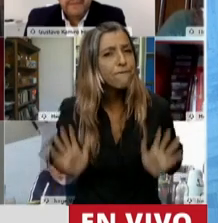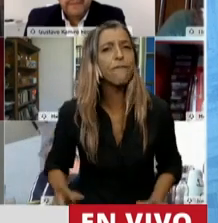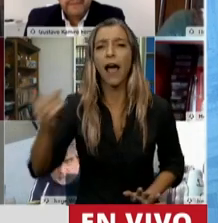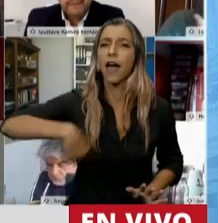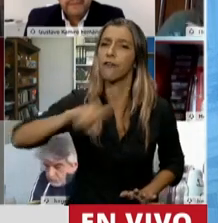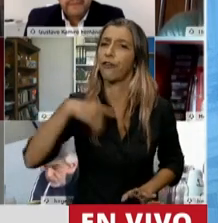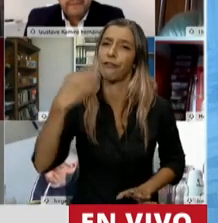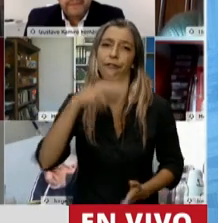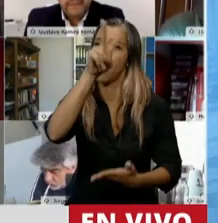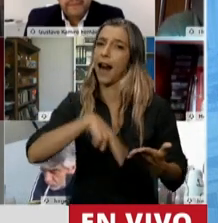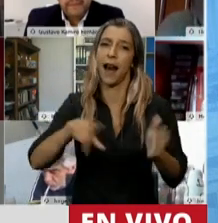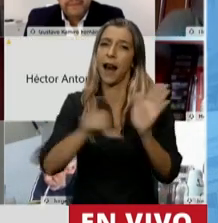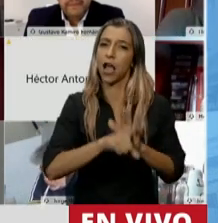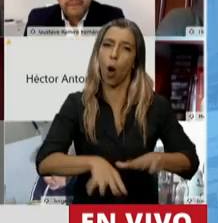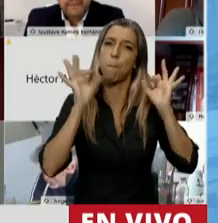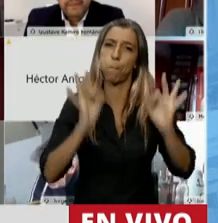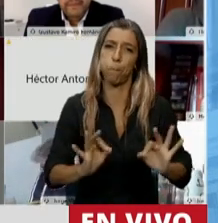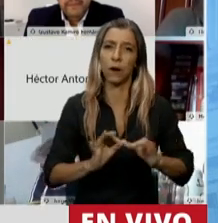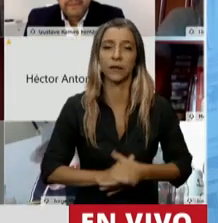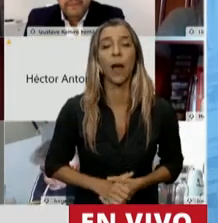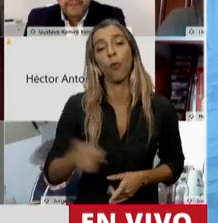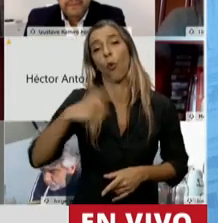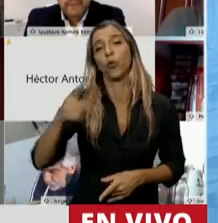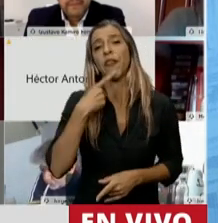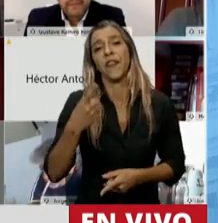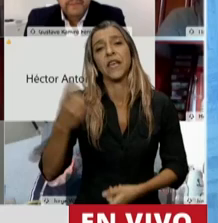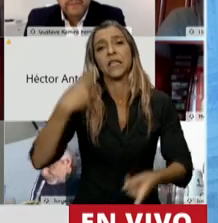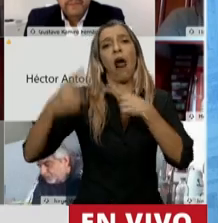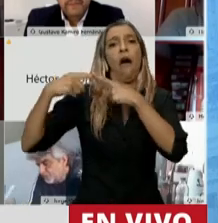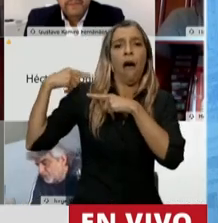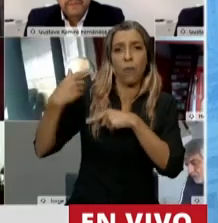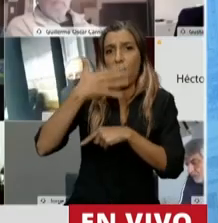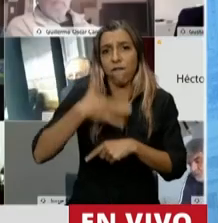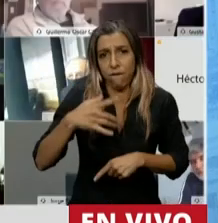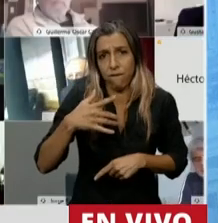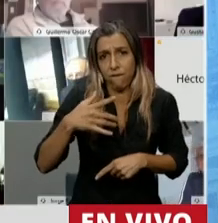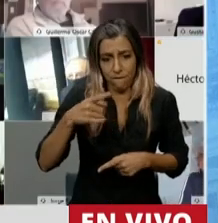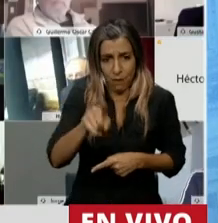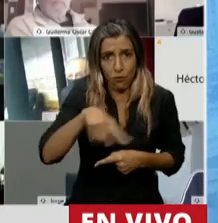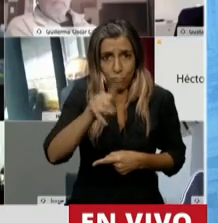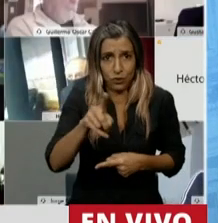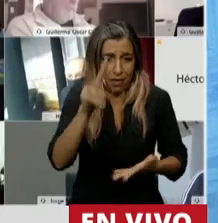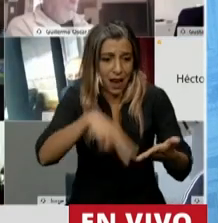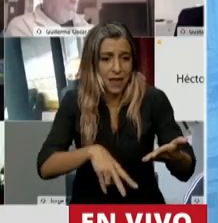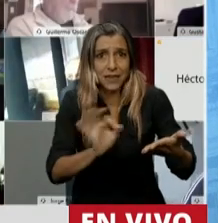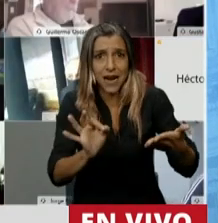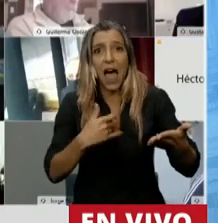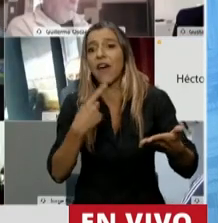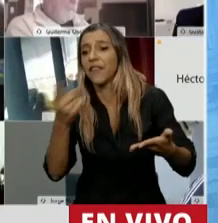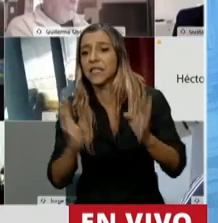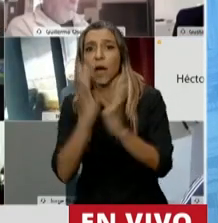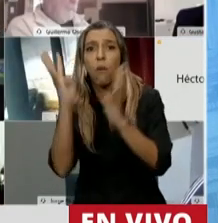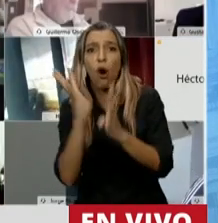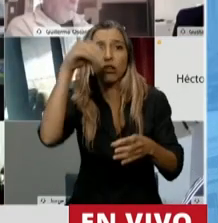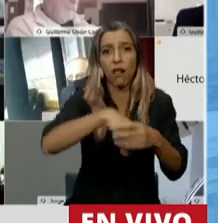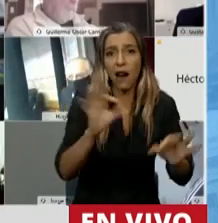la ley, ¿no? Porque si decimos es regresiva, pero no leemos el final del artículo, si decimos no integra la ley de bosques, si no estamos